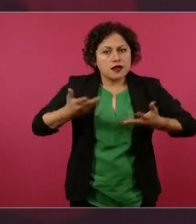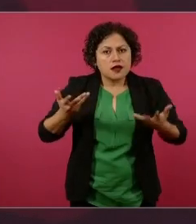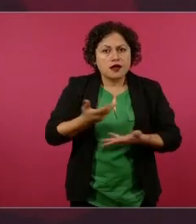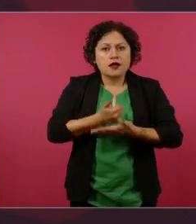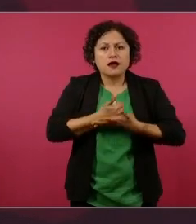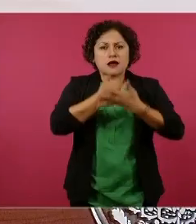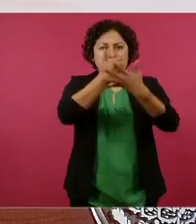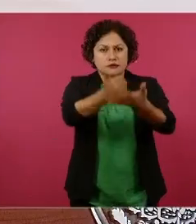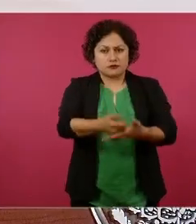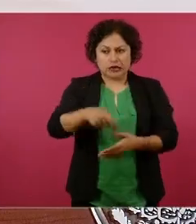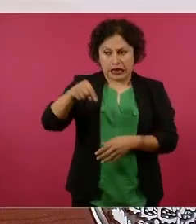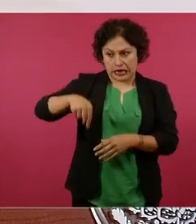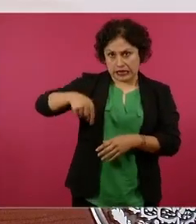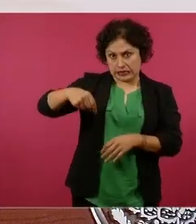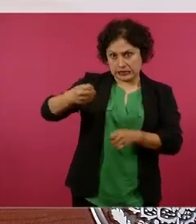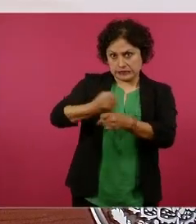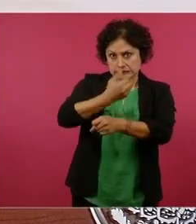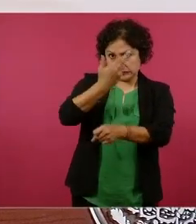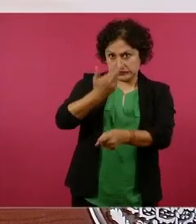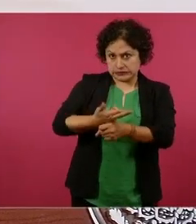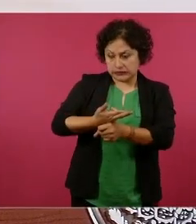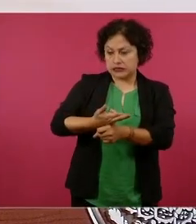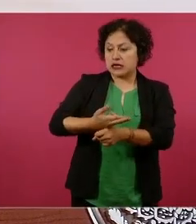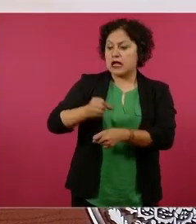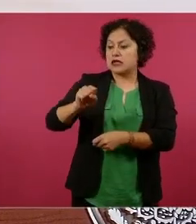tanto Marina, Defensa,